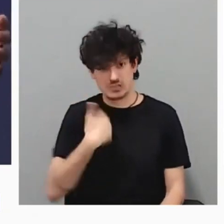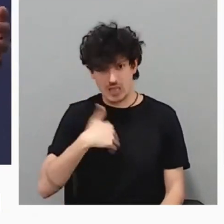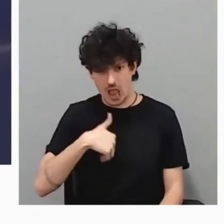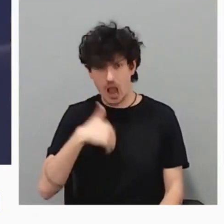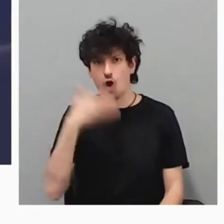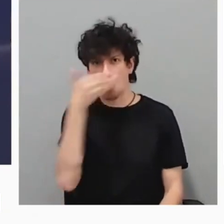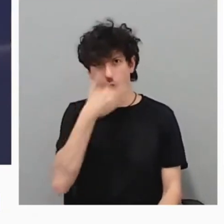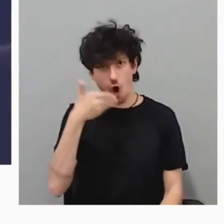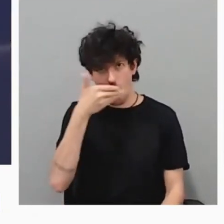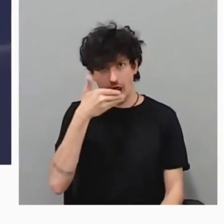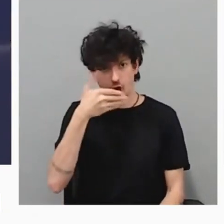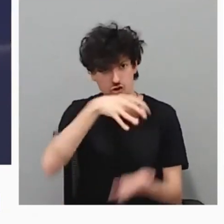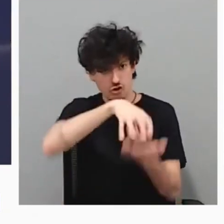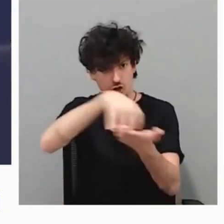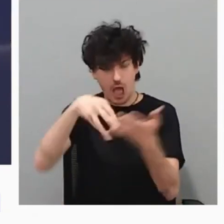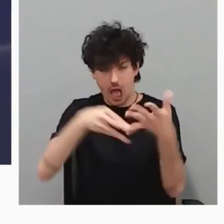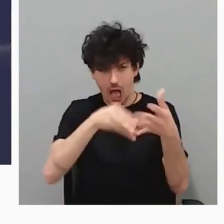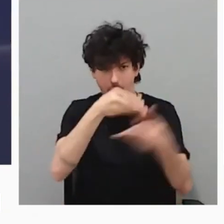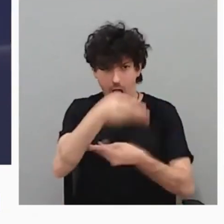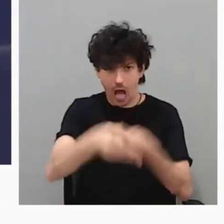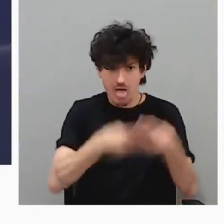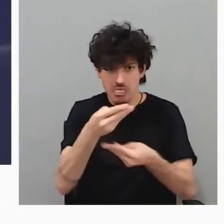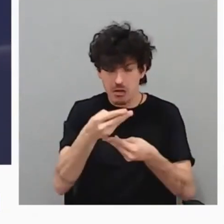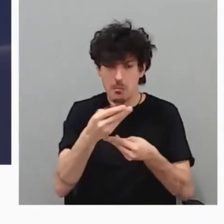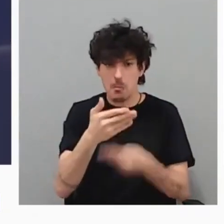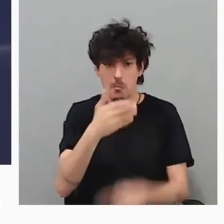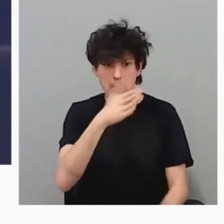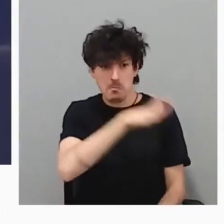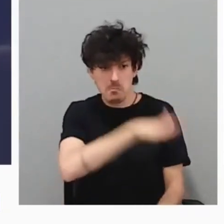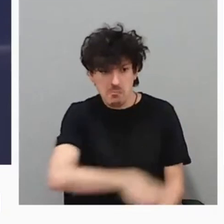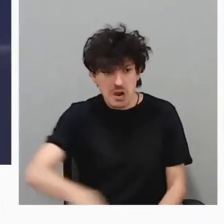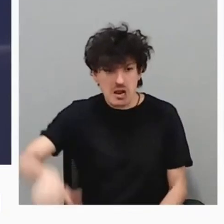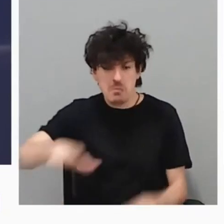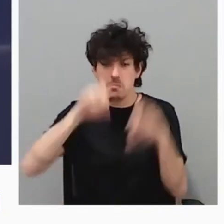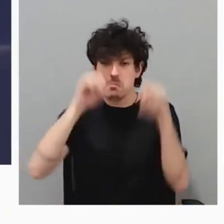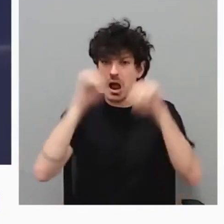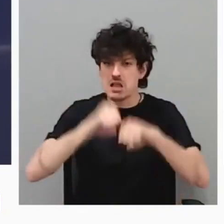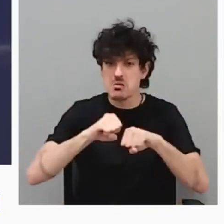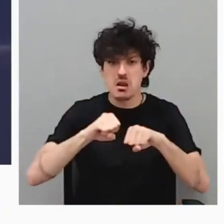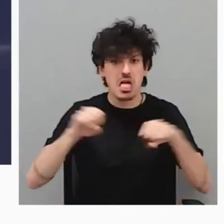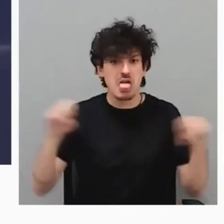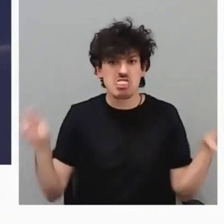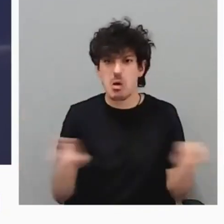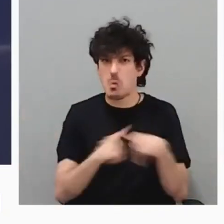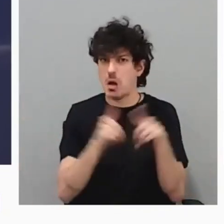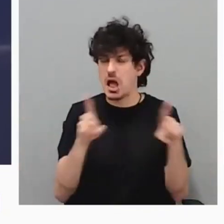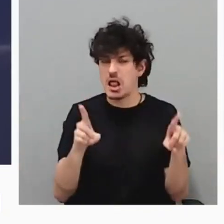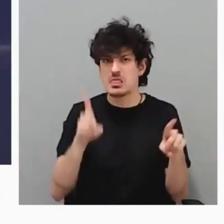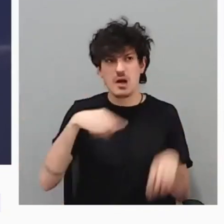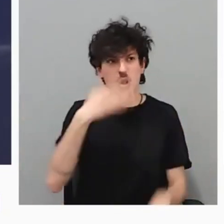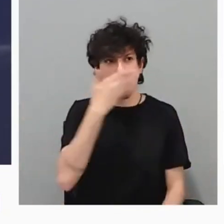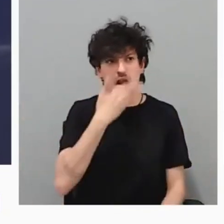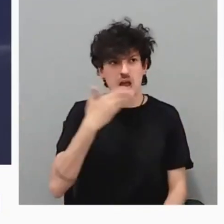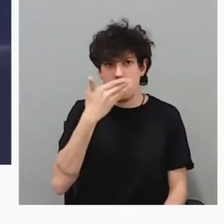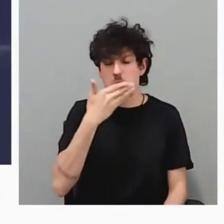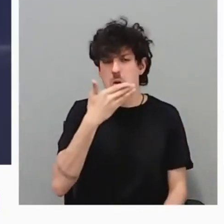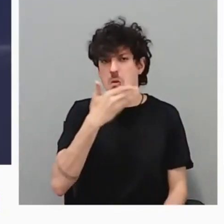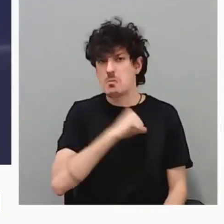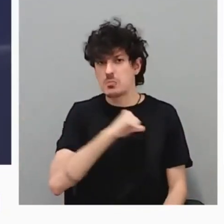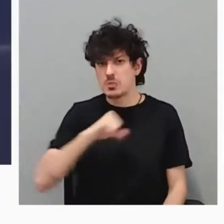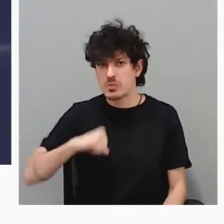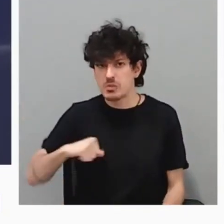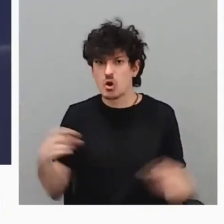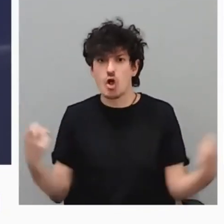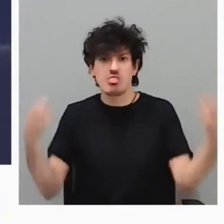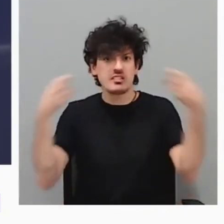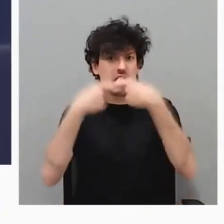esos colegios lo hacen, grandes, pequeños, mayores, públicos, privados, concertados, ¿por qué el resto no? Entonces, ya se ha